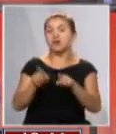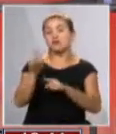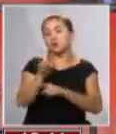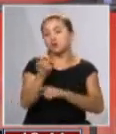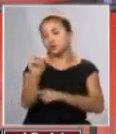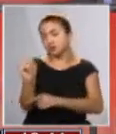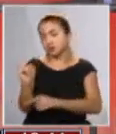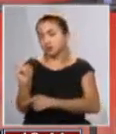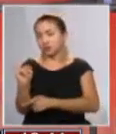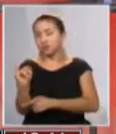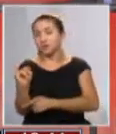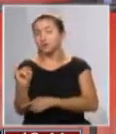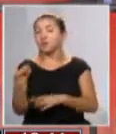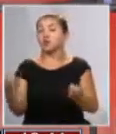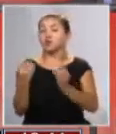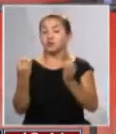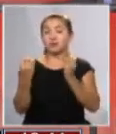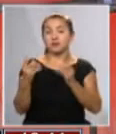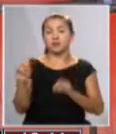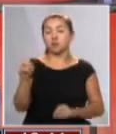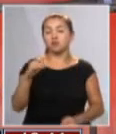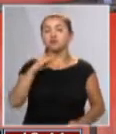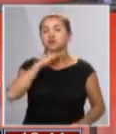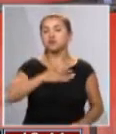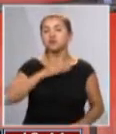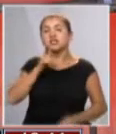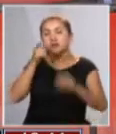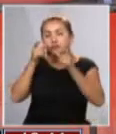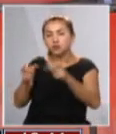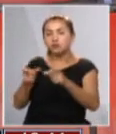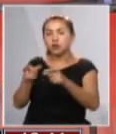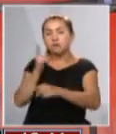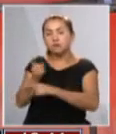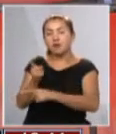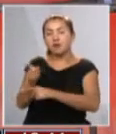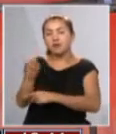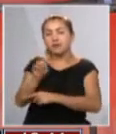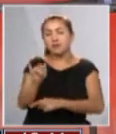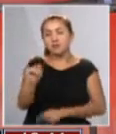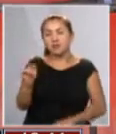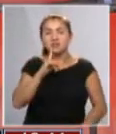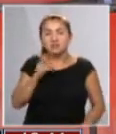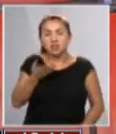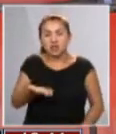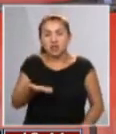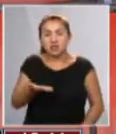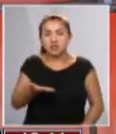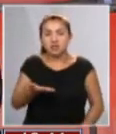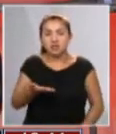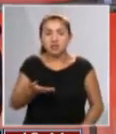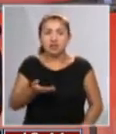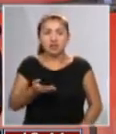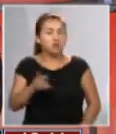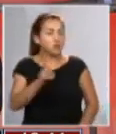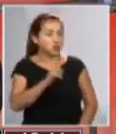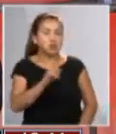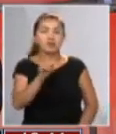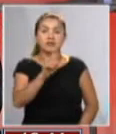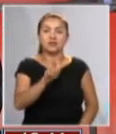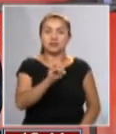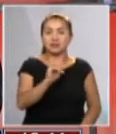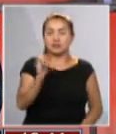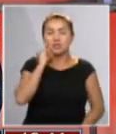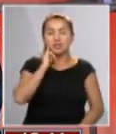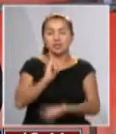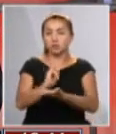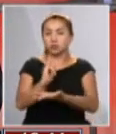Impuestos Internos. Obviamente eso no es suficiente. ¿Pero quién fiscaliza impuestos internos? ¿Eso no queda en el aire? No, porque el Servicio de Impuestos es una